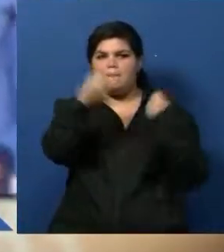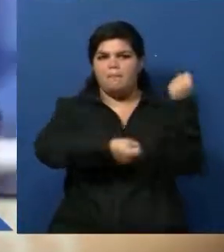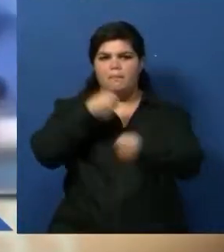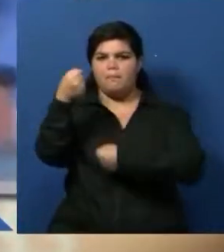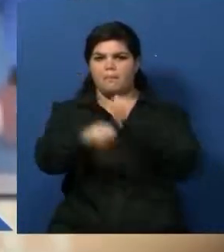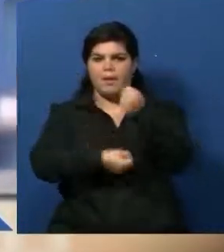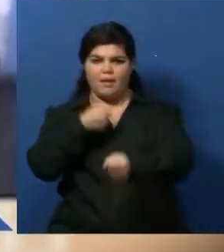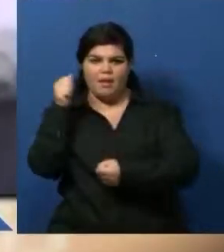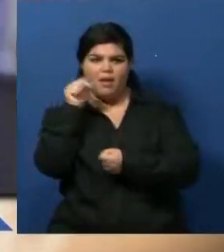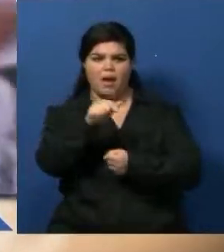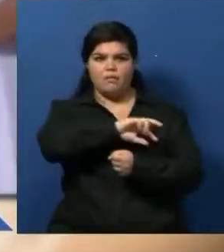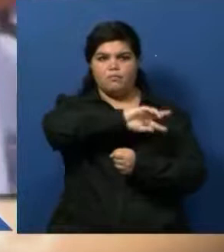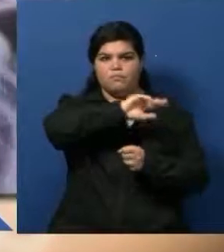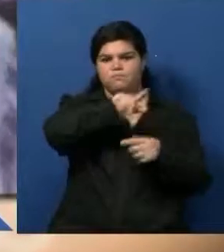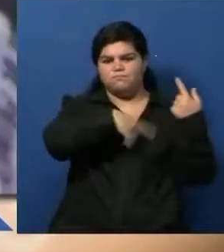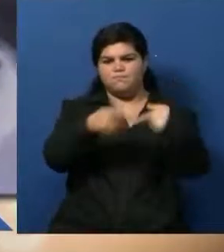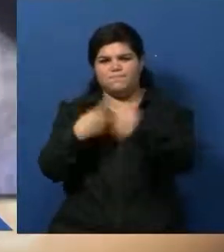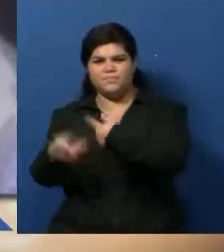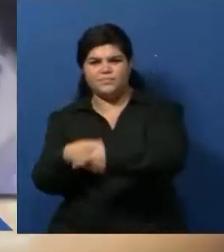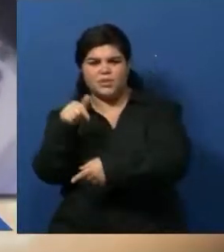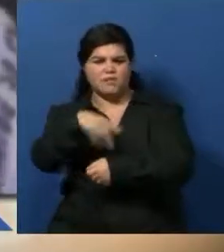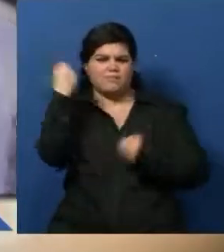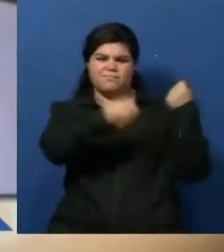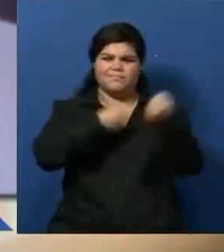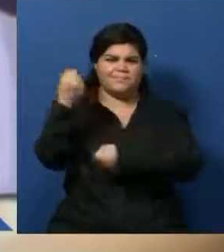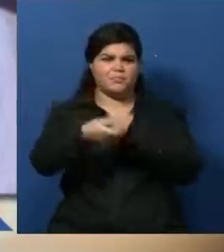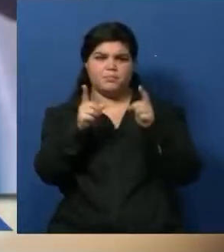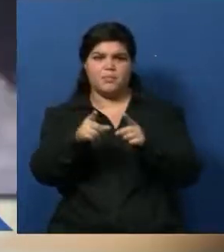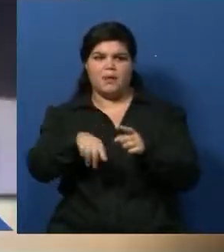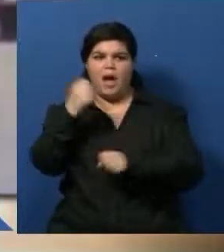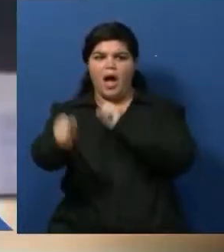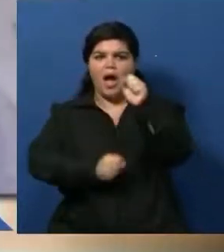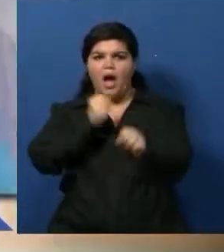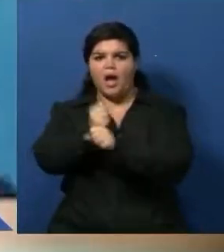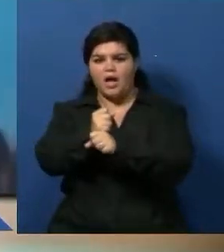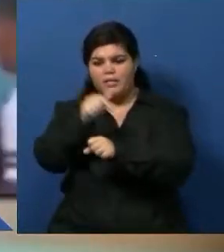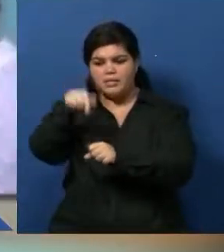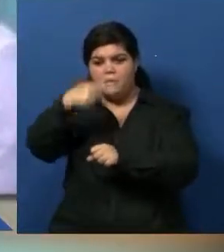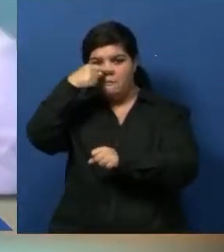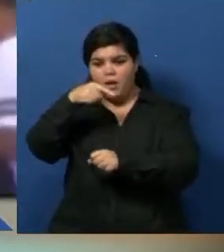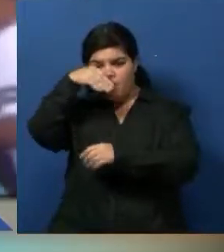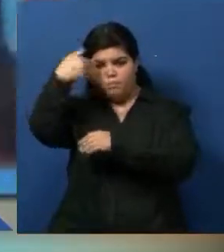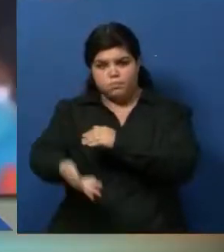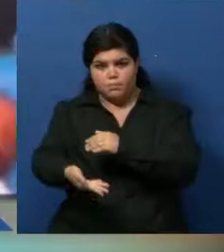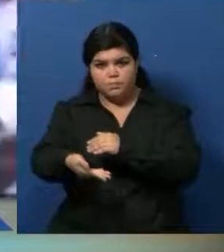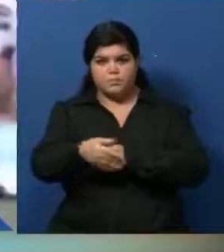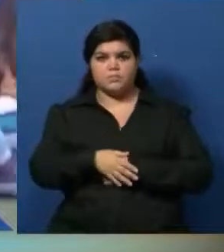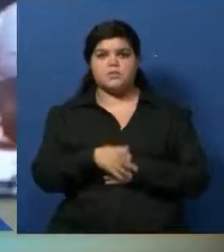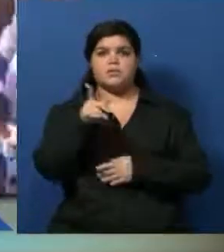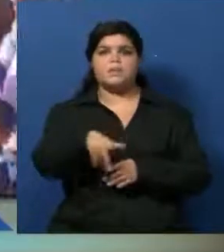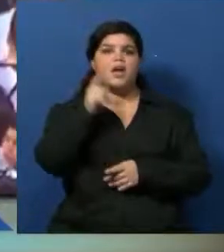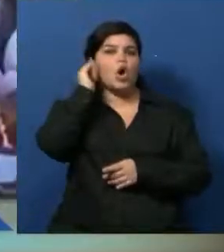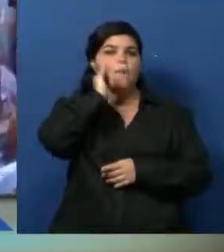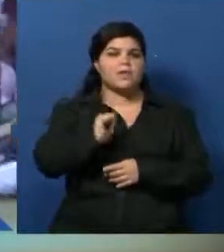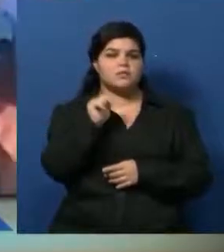en el derrotero de la bajada de la tribuna hacia el hueco por donde finalmente cayó. La detención de Gómez, que se